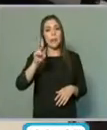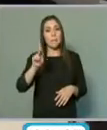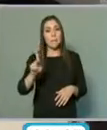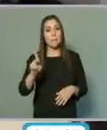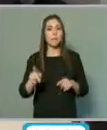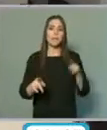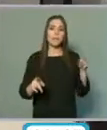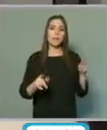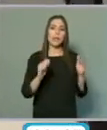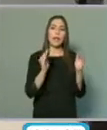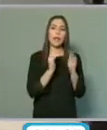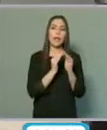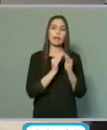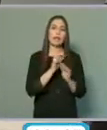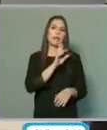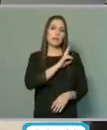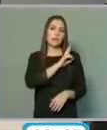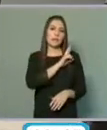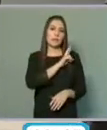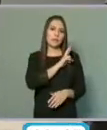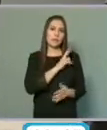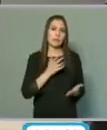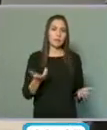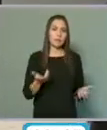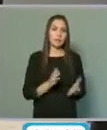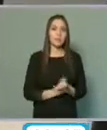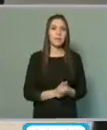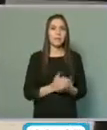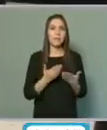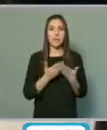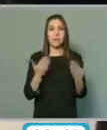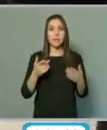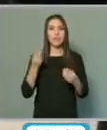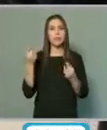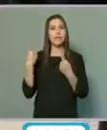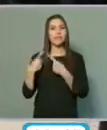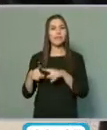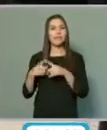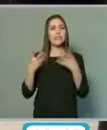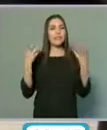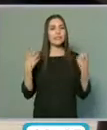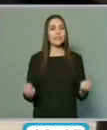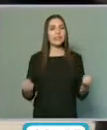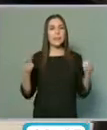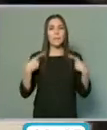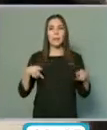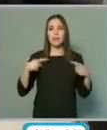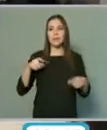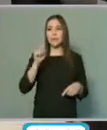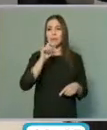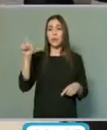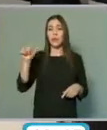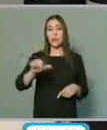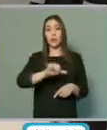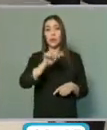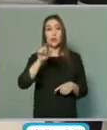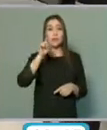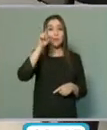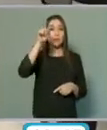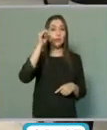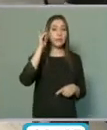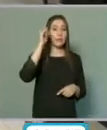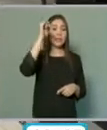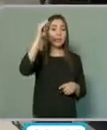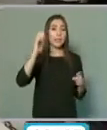casas privadas. Y bueno, nada más para que vea la cantidad de personajes que hay aquí. En aquel edificio que